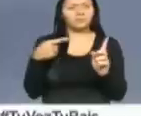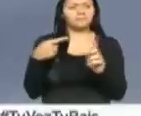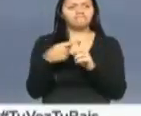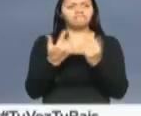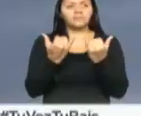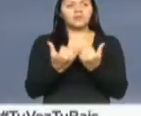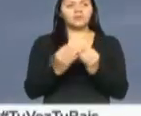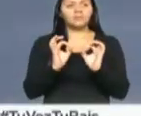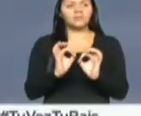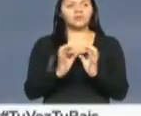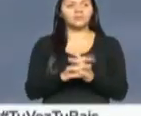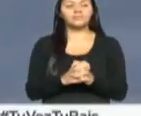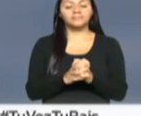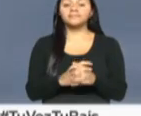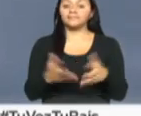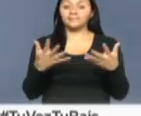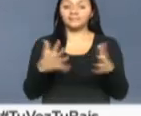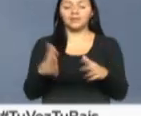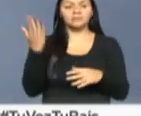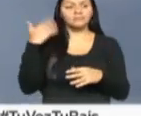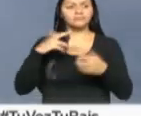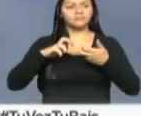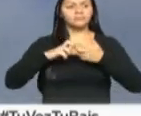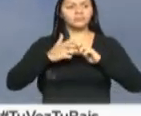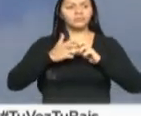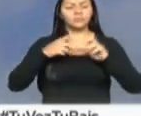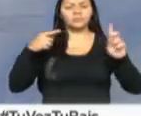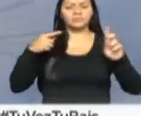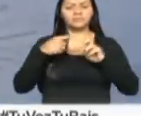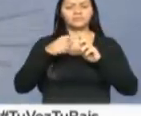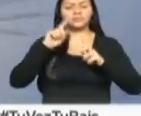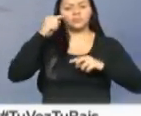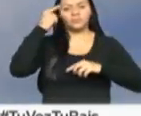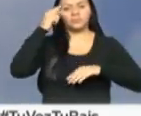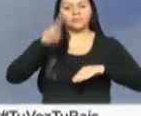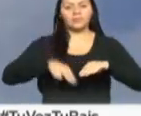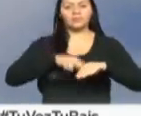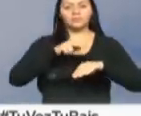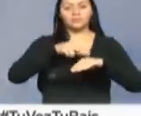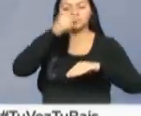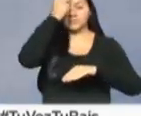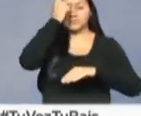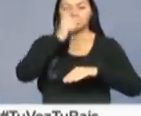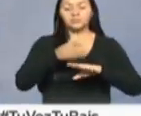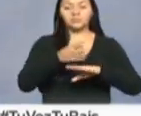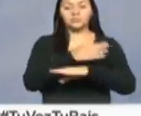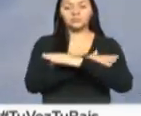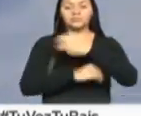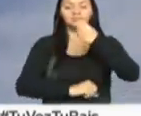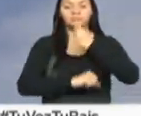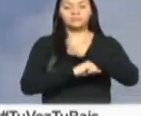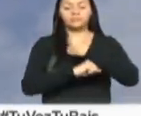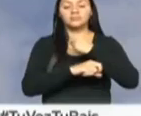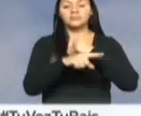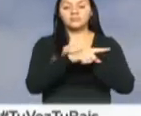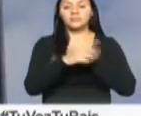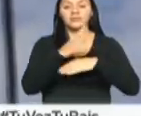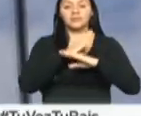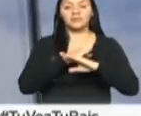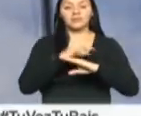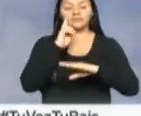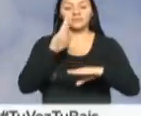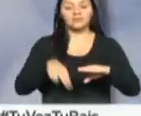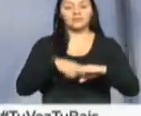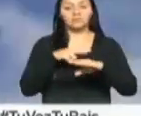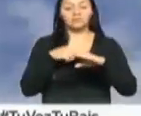actualizada. Por ello, a raíz de ese incidente, el gobierno nacional tomó la decisión de fortalecer la defensa nacional. Para ello